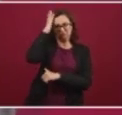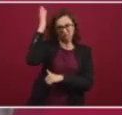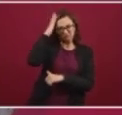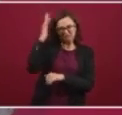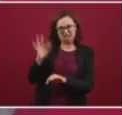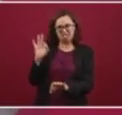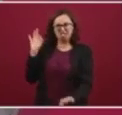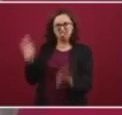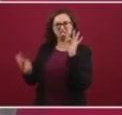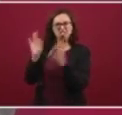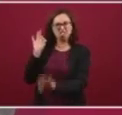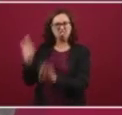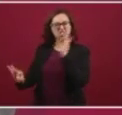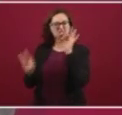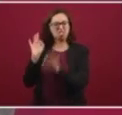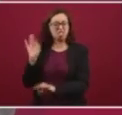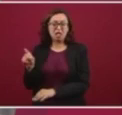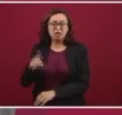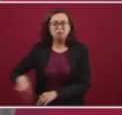entonces no hay motivo,